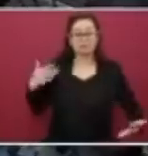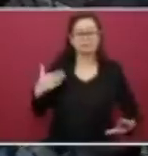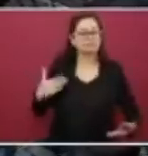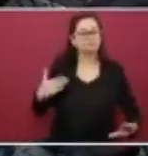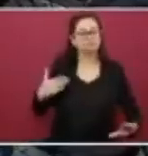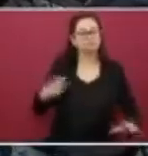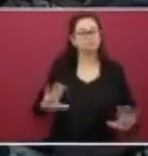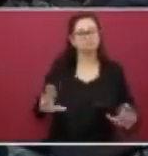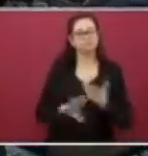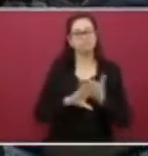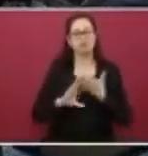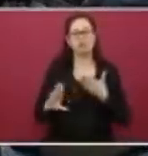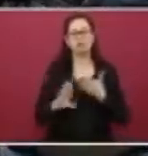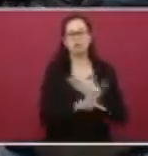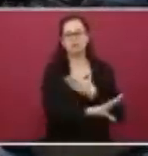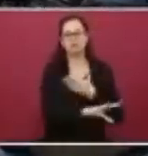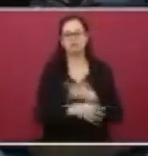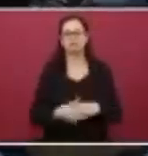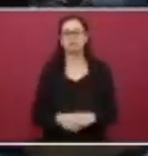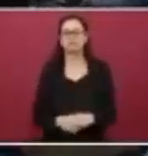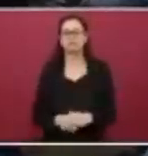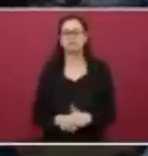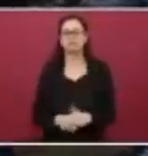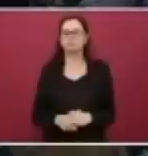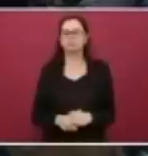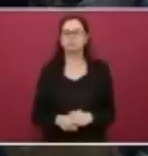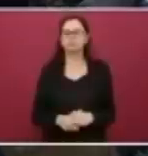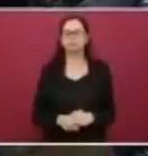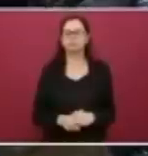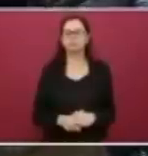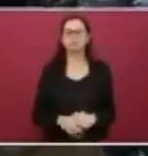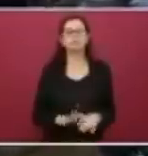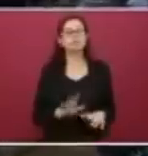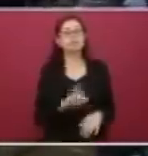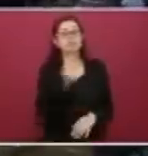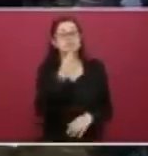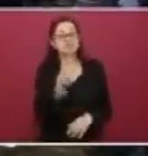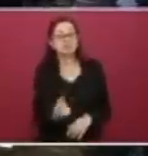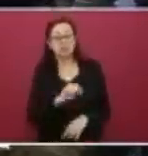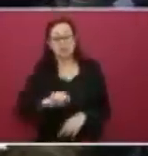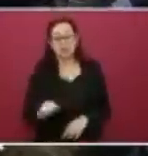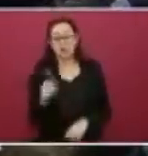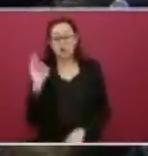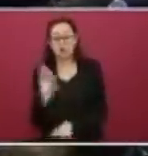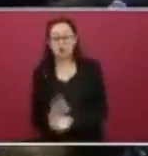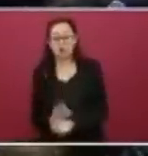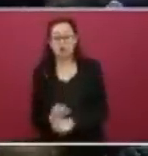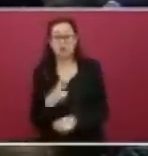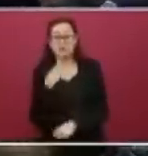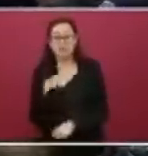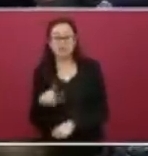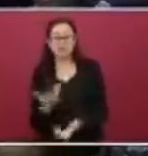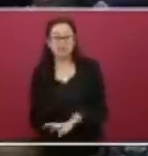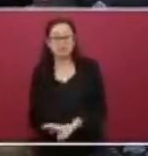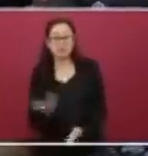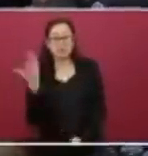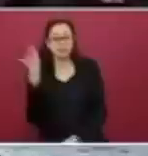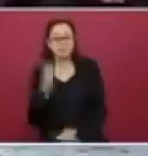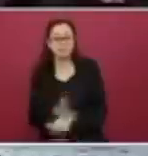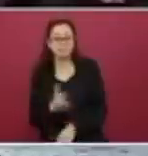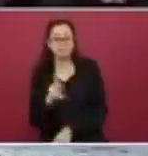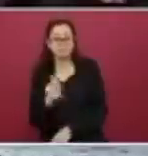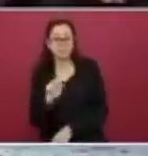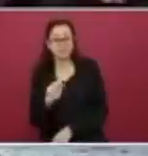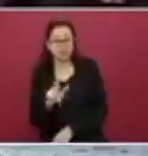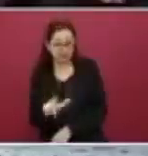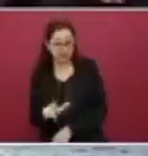para lo de la de las estancias infantiles rápidamente y no hay una denuncia como tal pero hoy no se